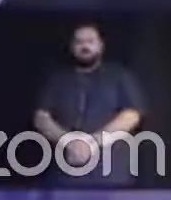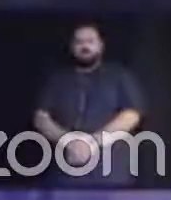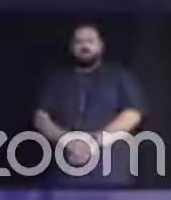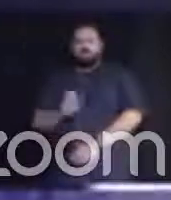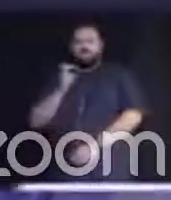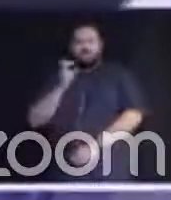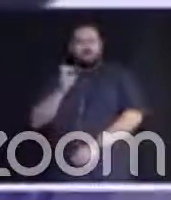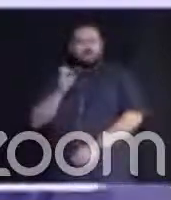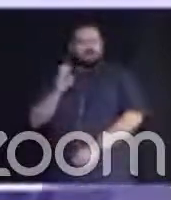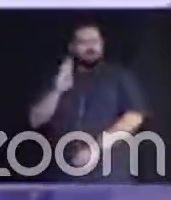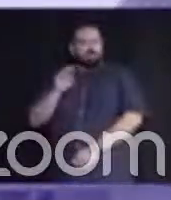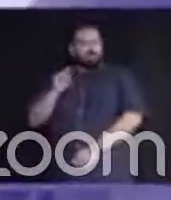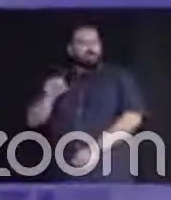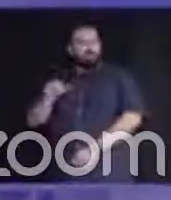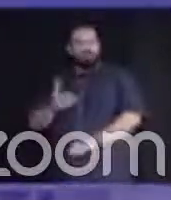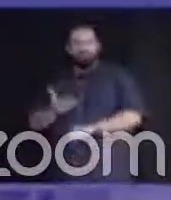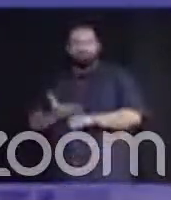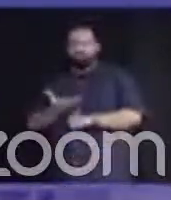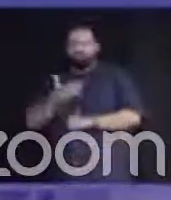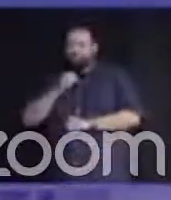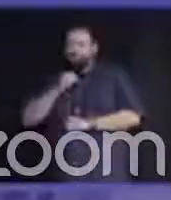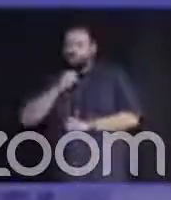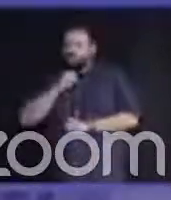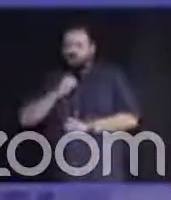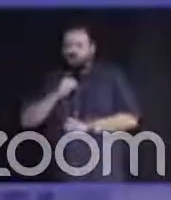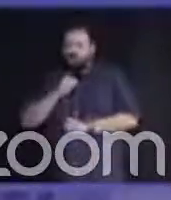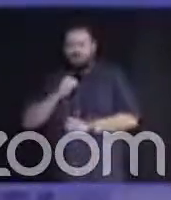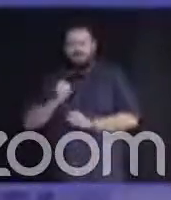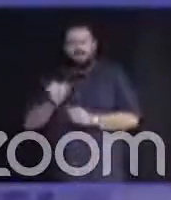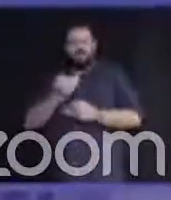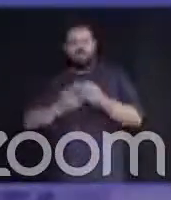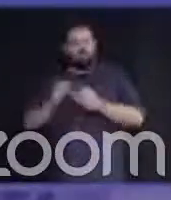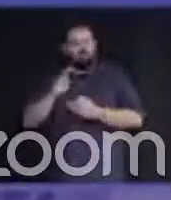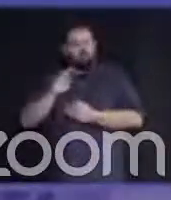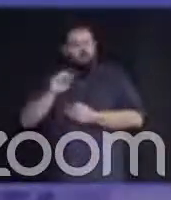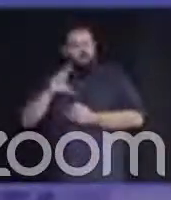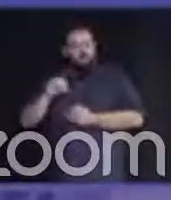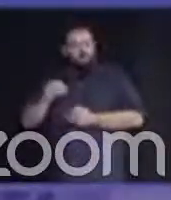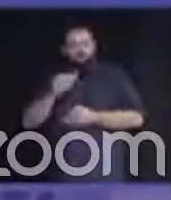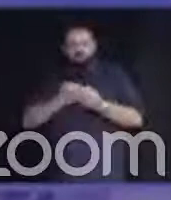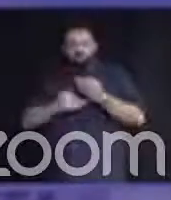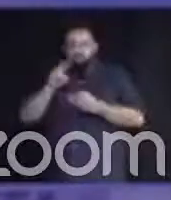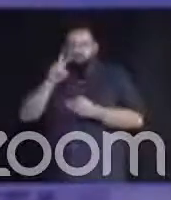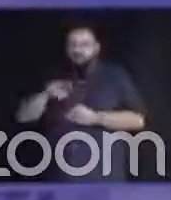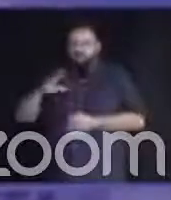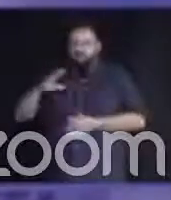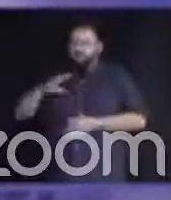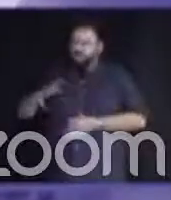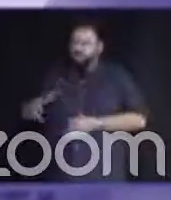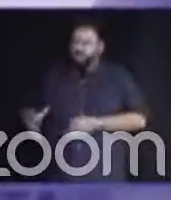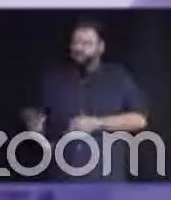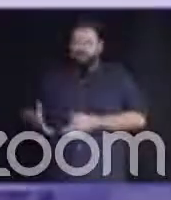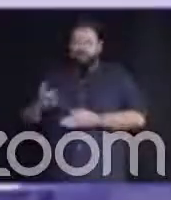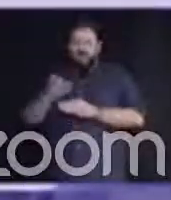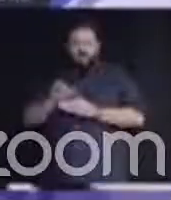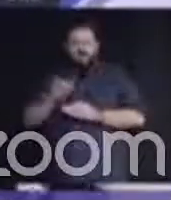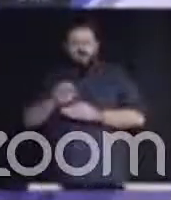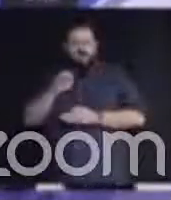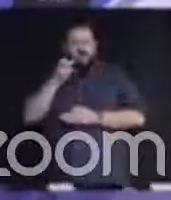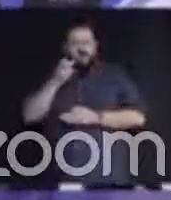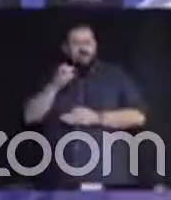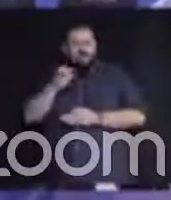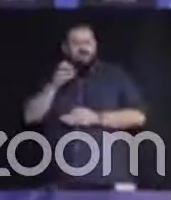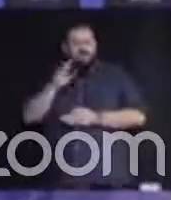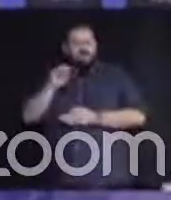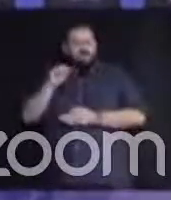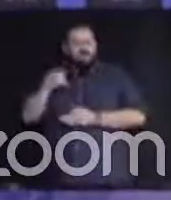este ha sido un bono exitosísimo. Es un bono tremendo. Estamos muy orgullosos de este bono. Porque lo que hace este